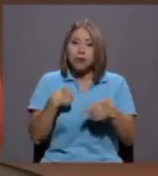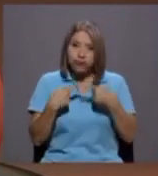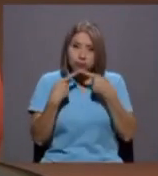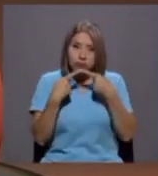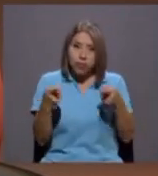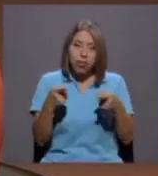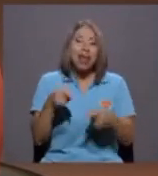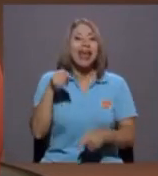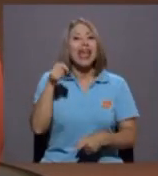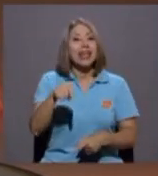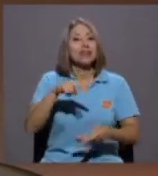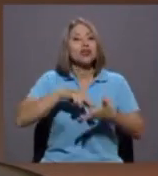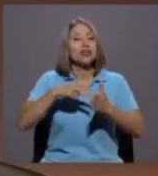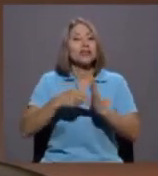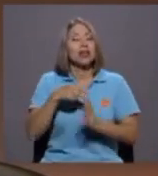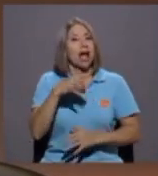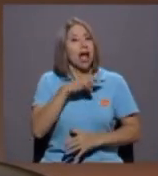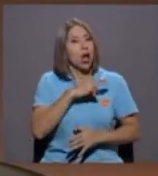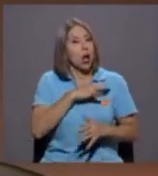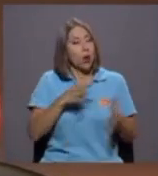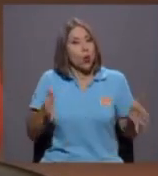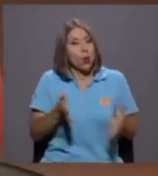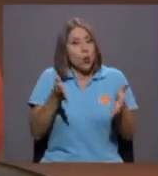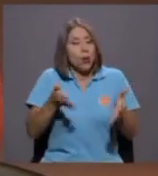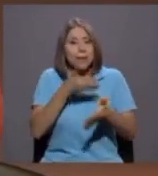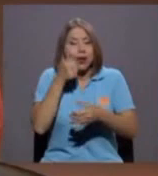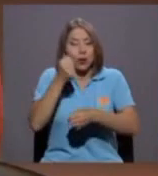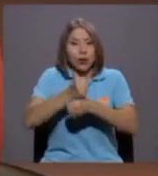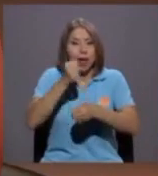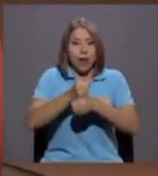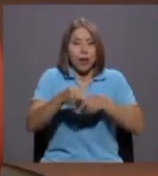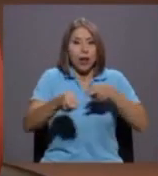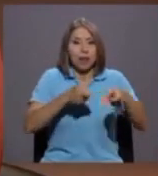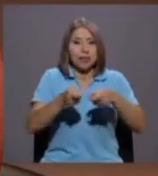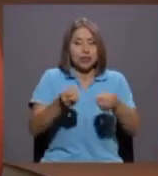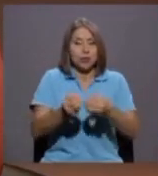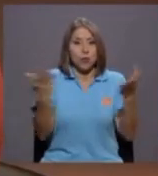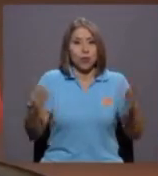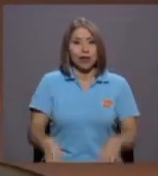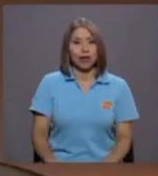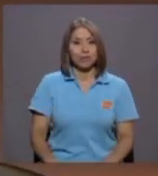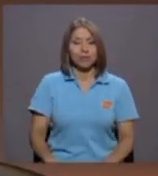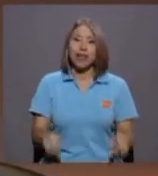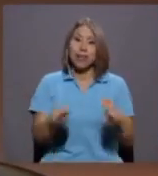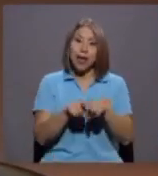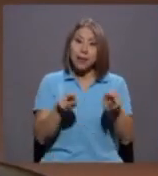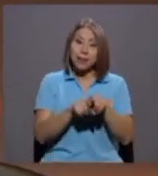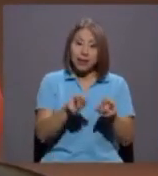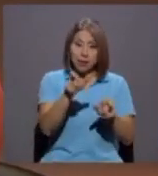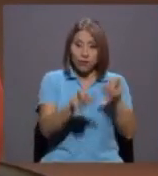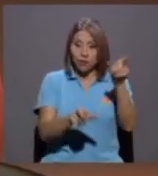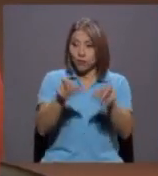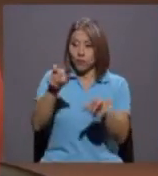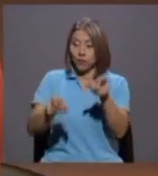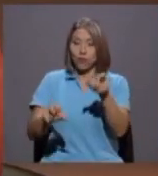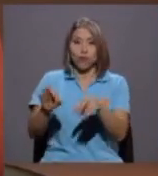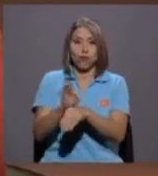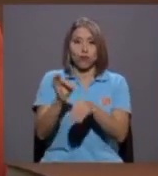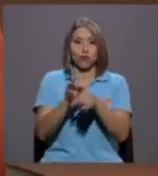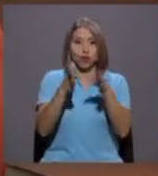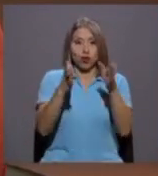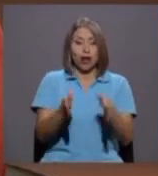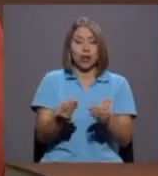incentivo para un mejor desempeño en la administración pública. Y también dicen los ciudadanos y los funcionarios públicos